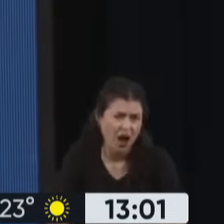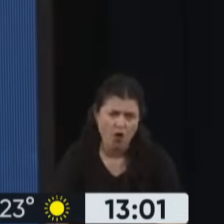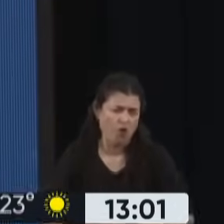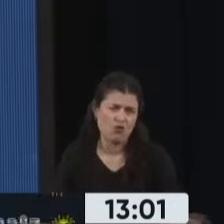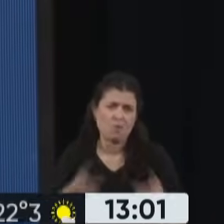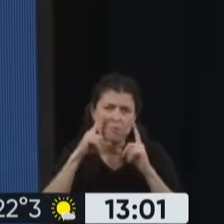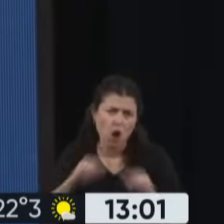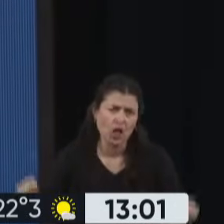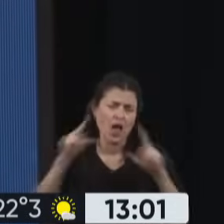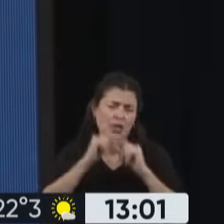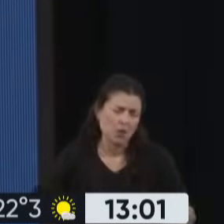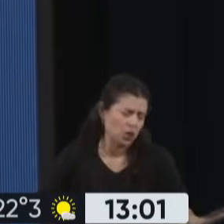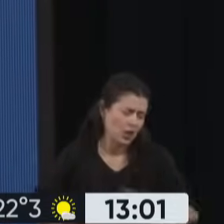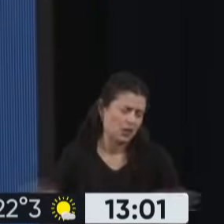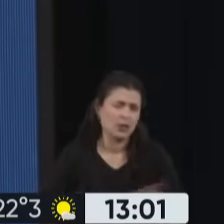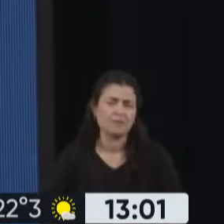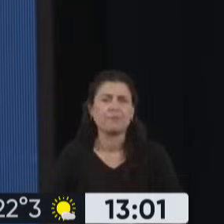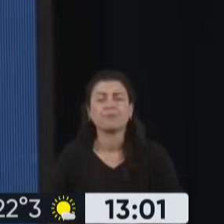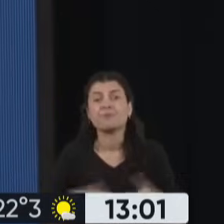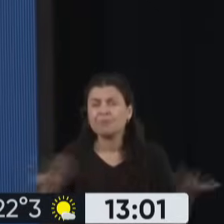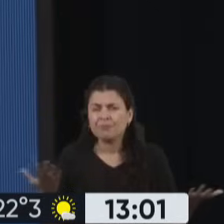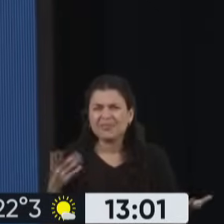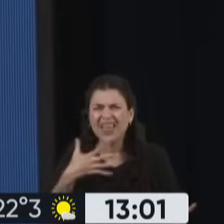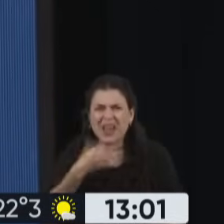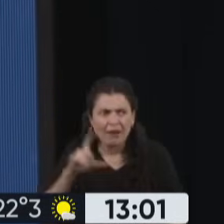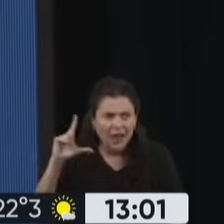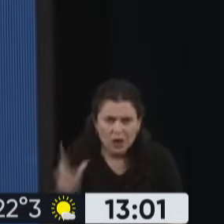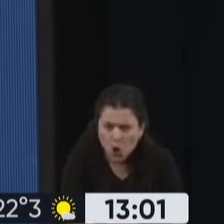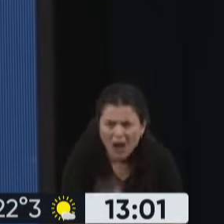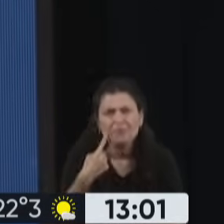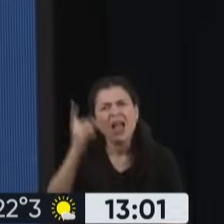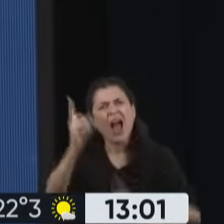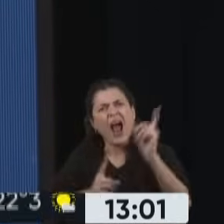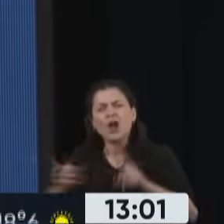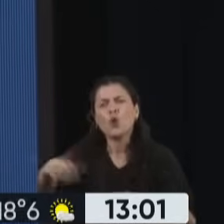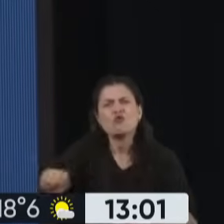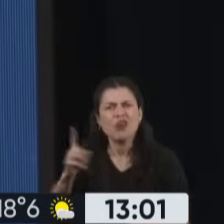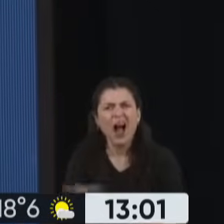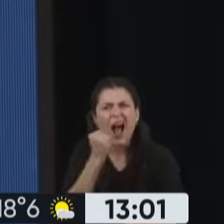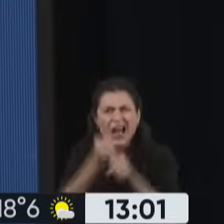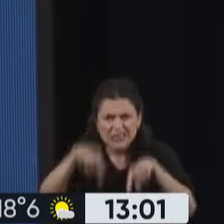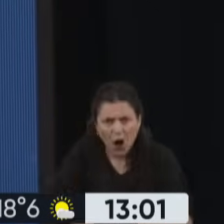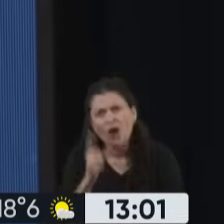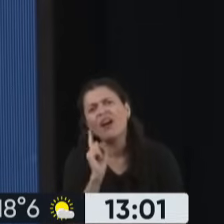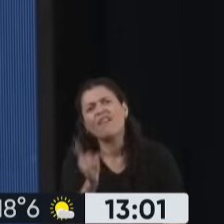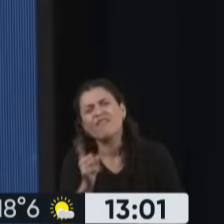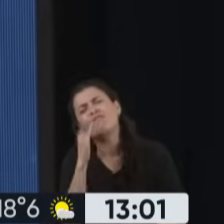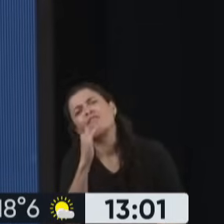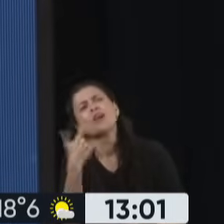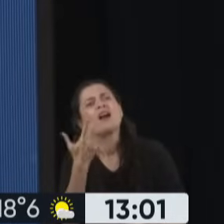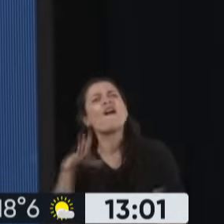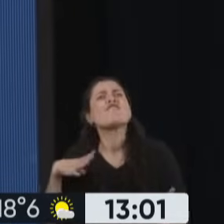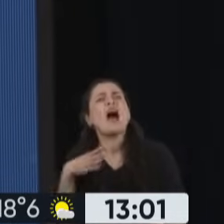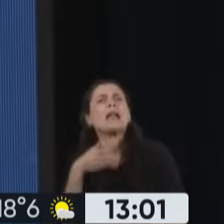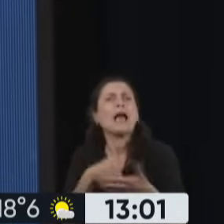Así es que es increíble. Hay algunos que todavía hablan de atraso cambiario en un contexto donde el tipo de cambio está